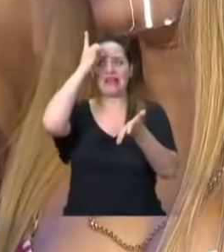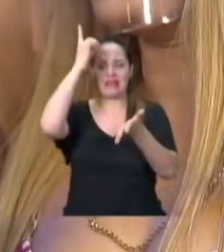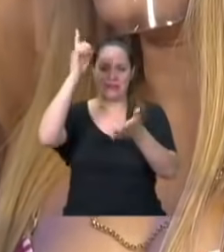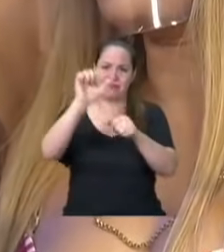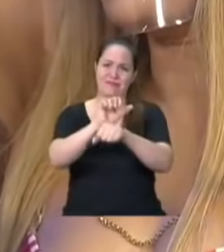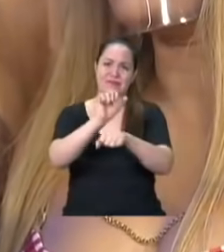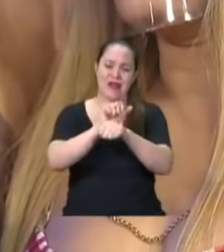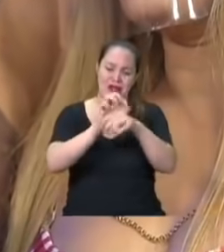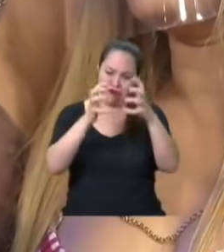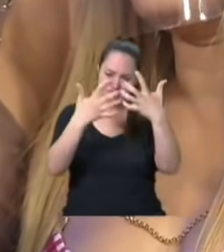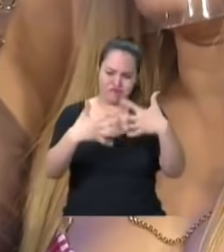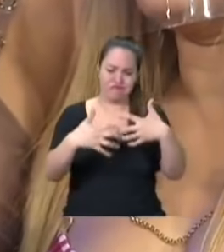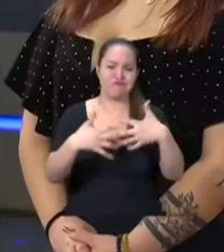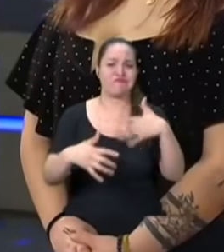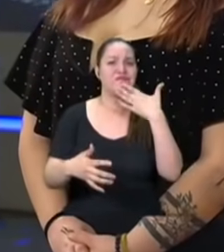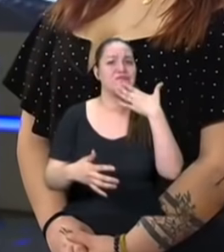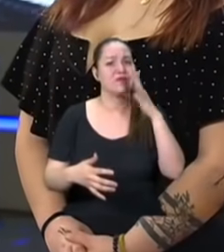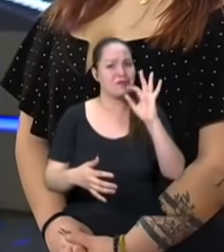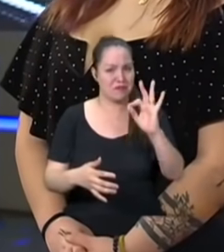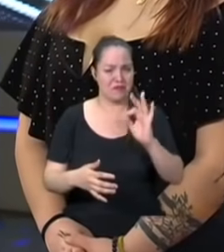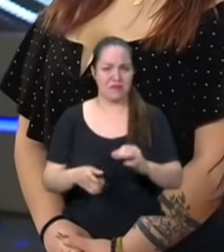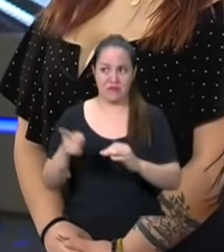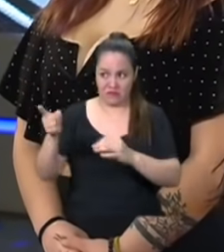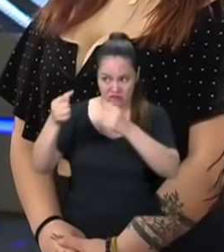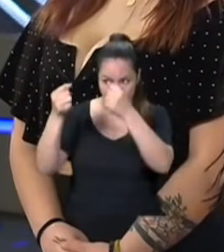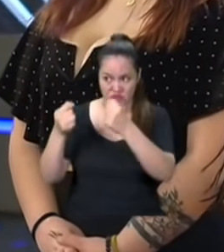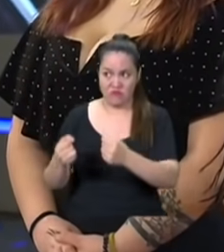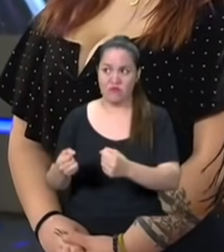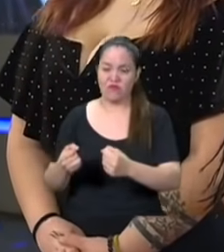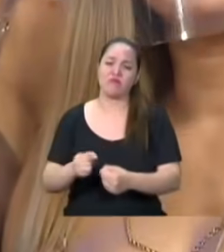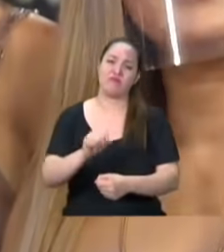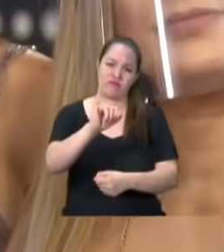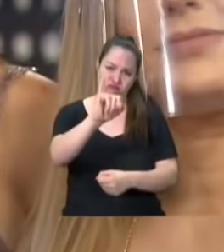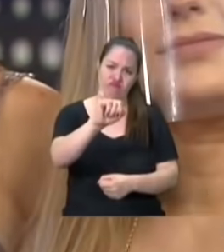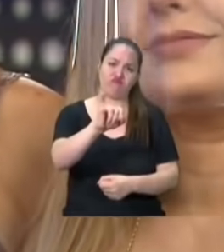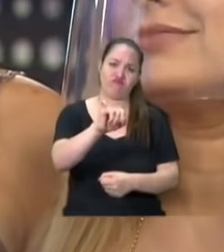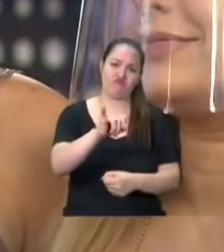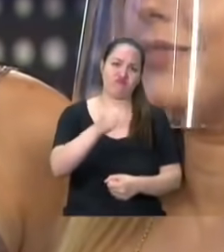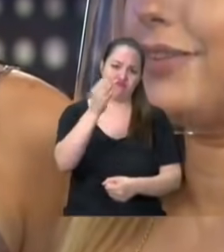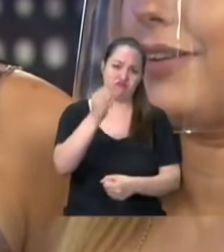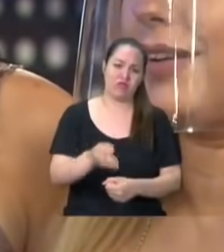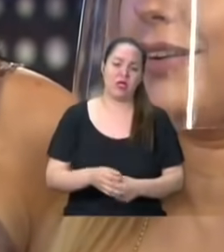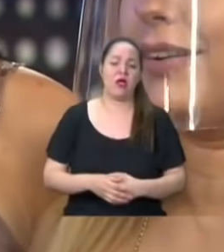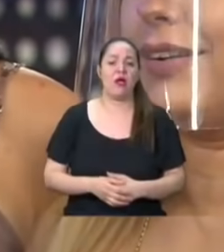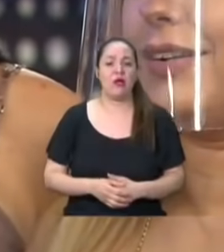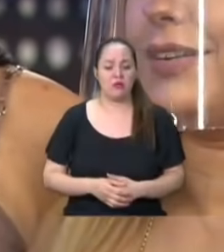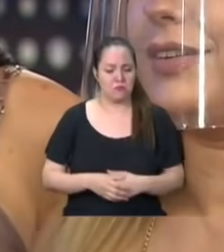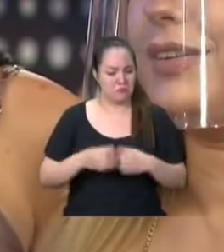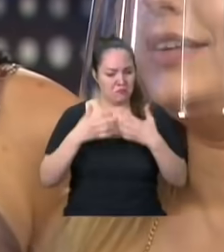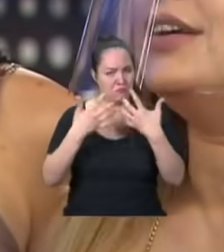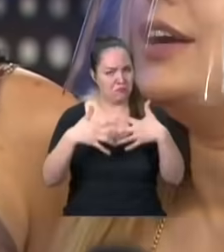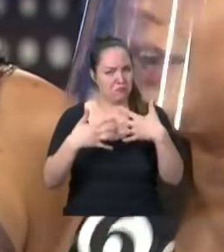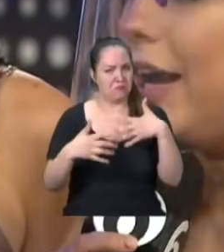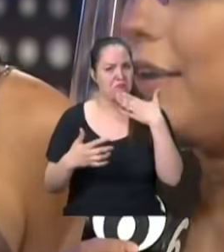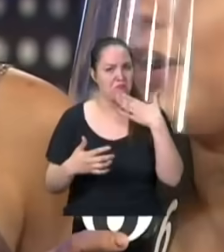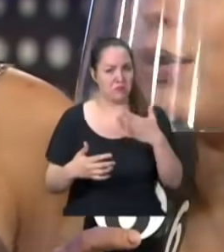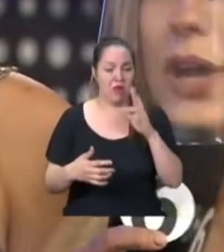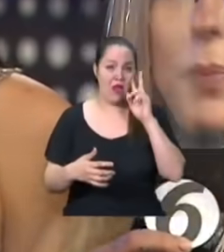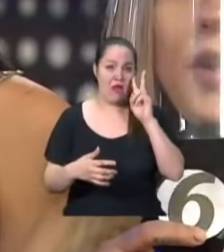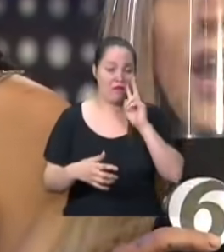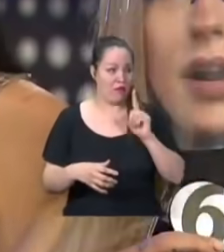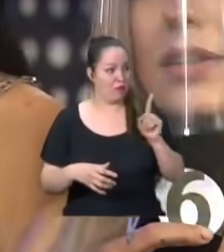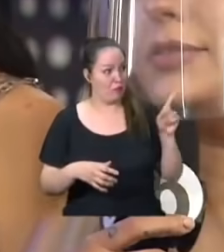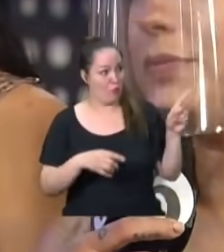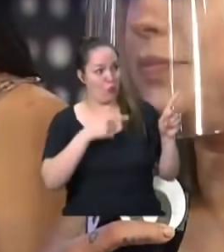Funciona muy bien. ¿Estás seguro? Es correcto. Natalie, ¿usted puede apoyarlo? ¿Rubí? Claro que lo